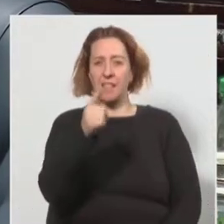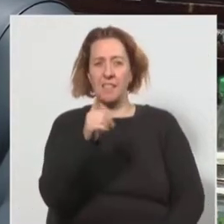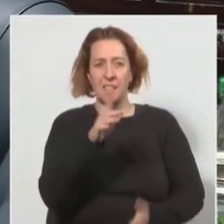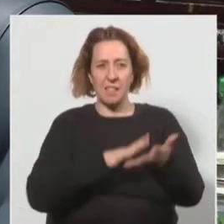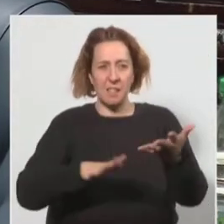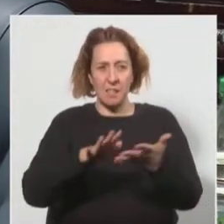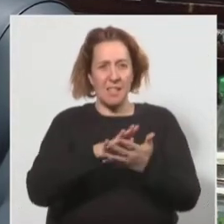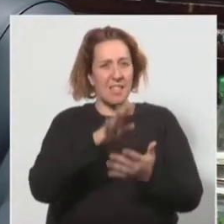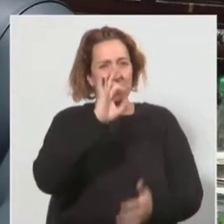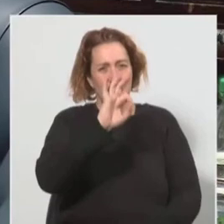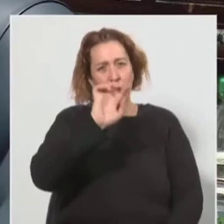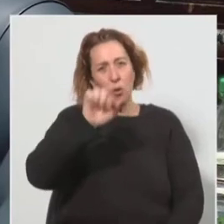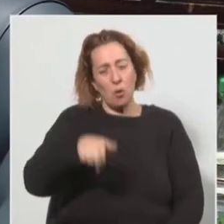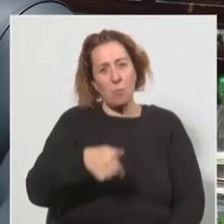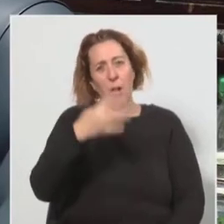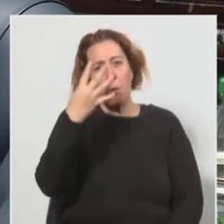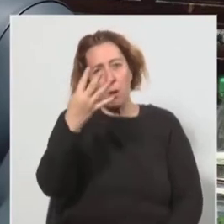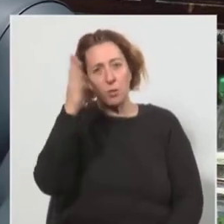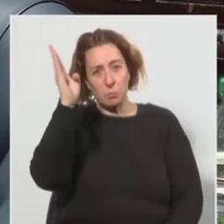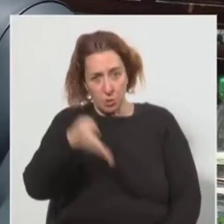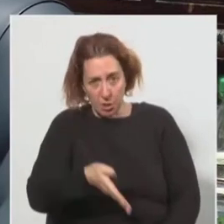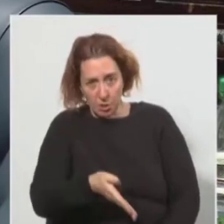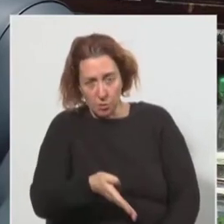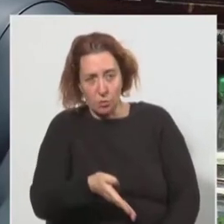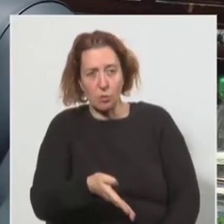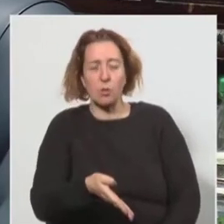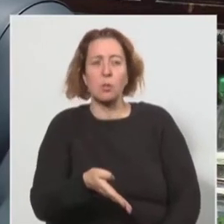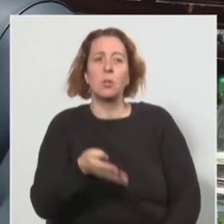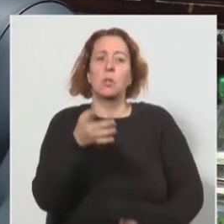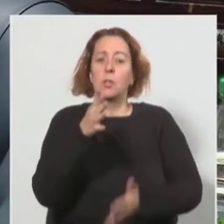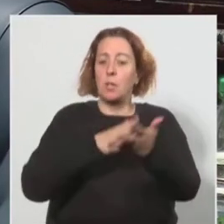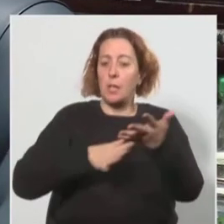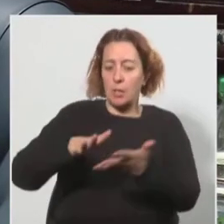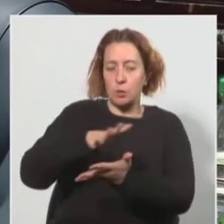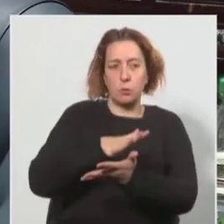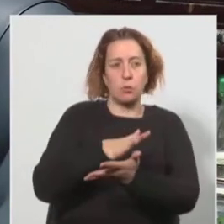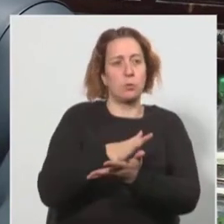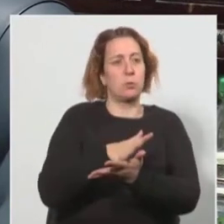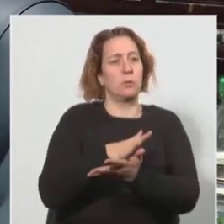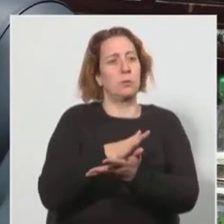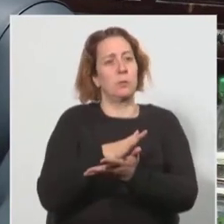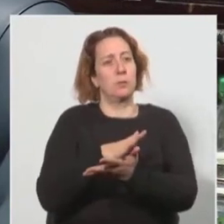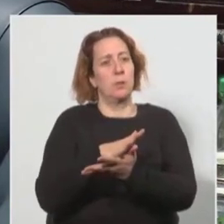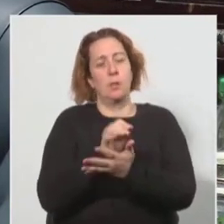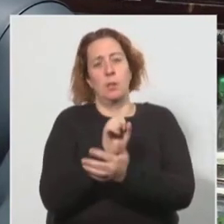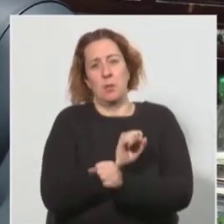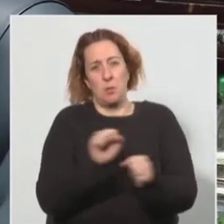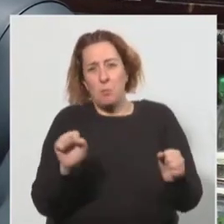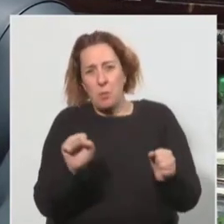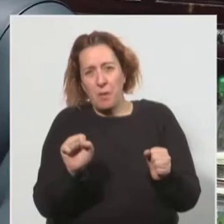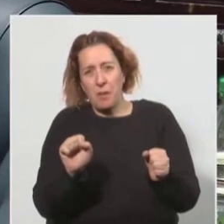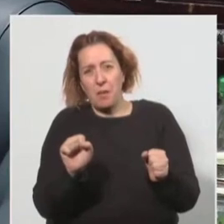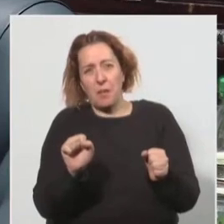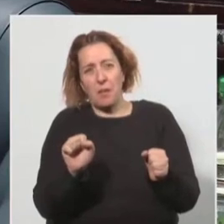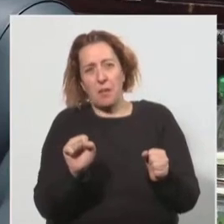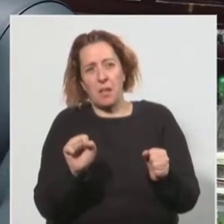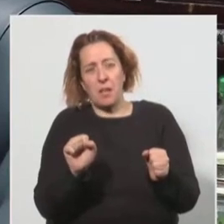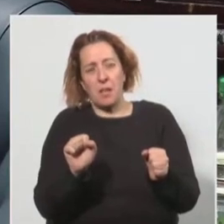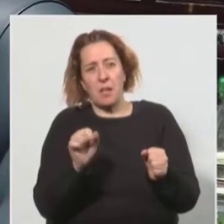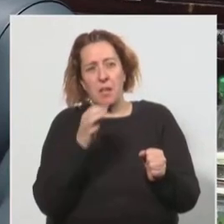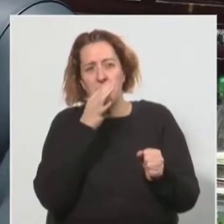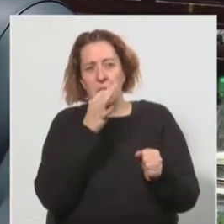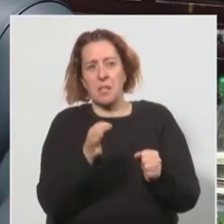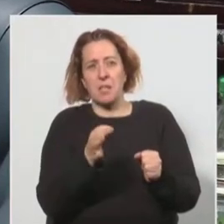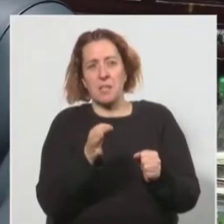caso, solo el 0,4% de los casos no puede entonces